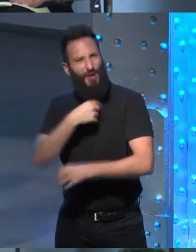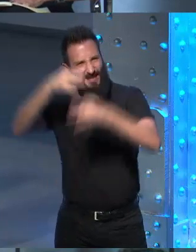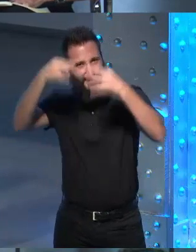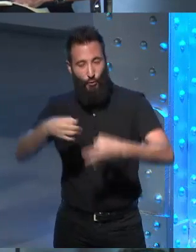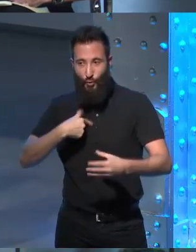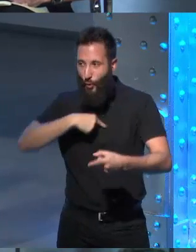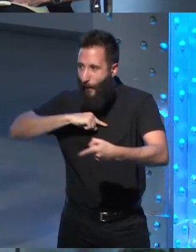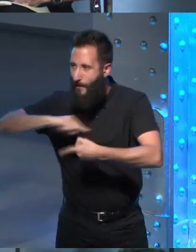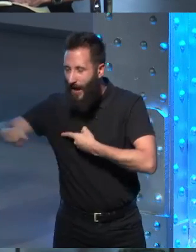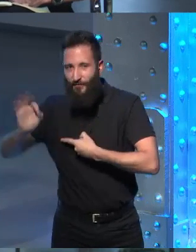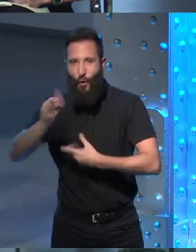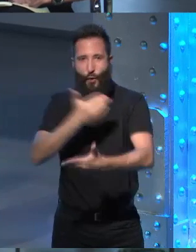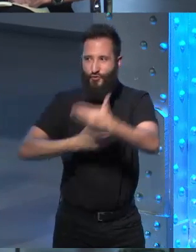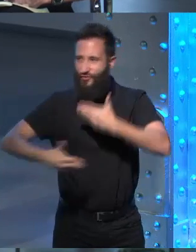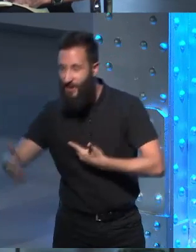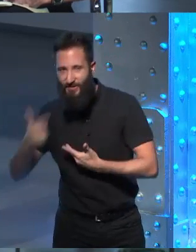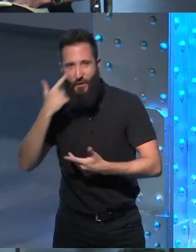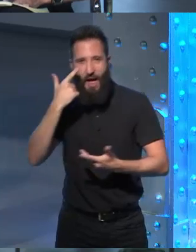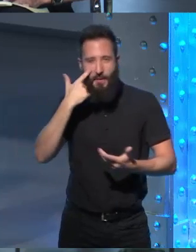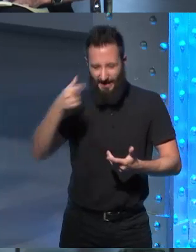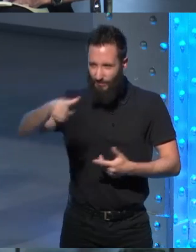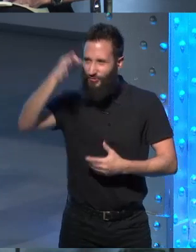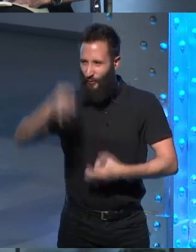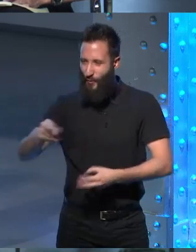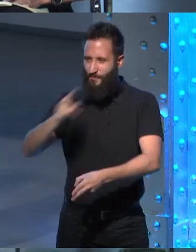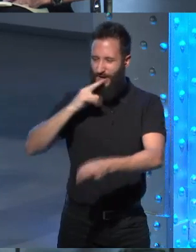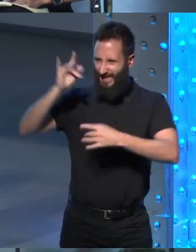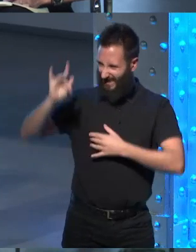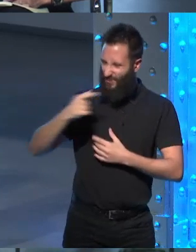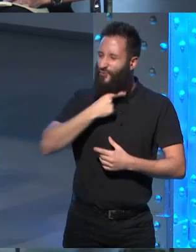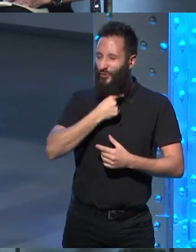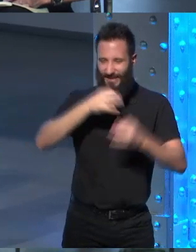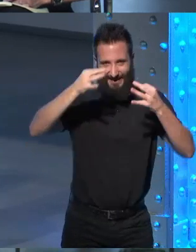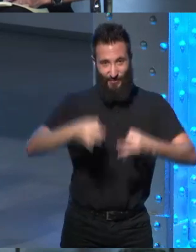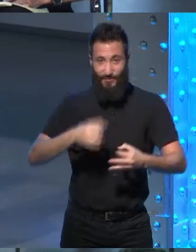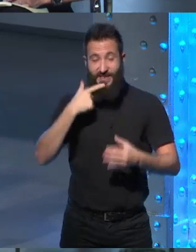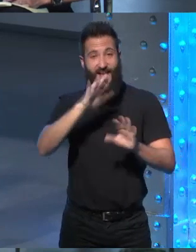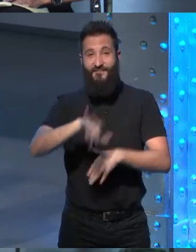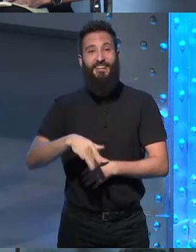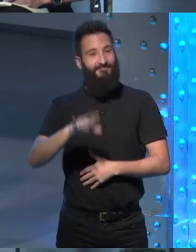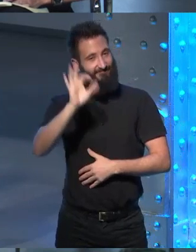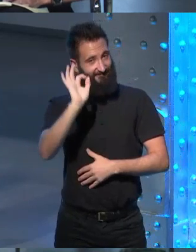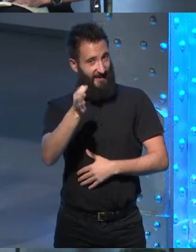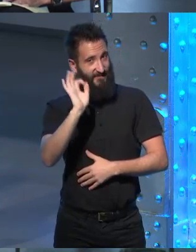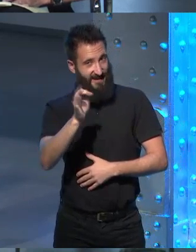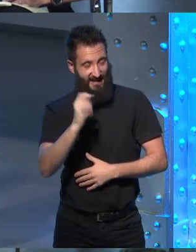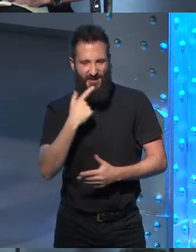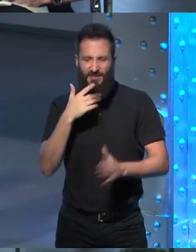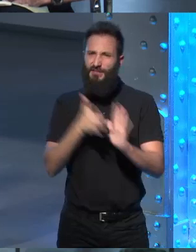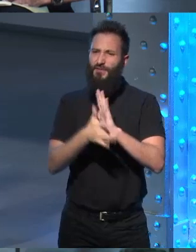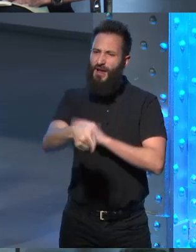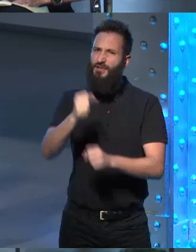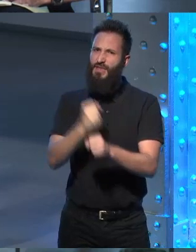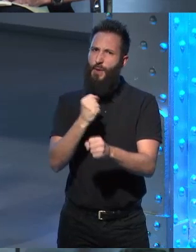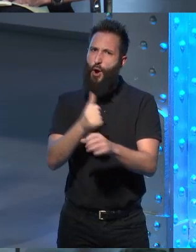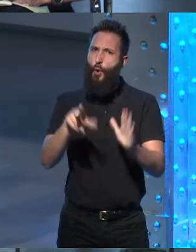lo paso, te lo comparto, ya me dirás que sí, que efectivamente te va a gustar. Y efectivamente. Claro, para hacer esto tiene muchísimas